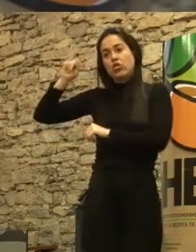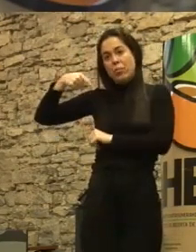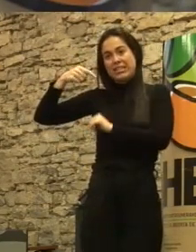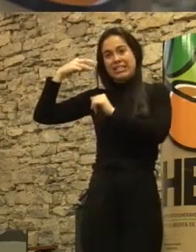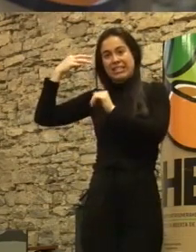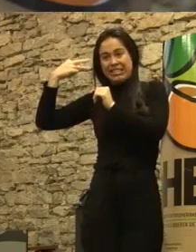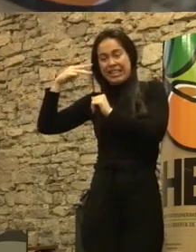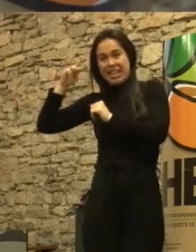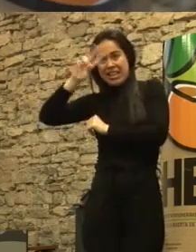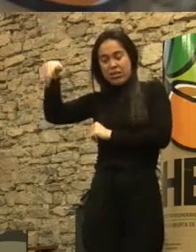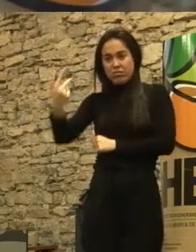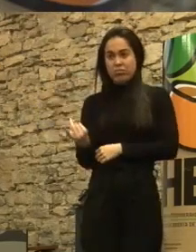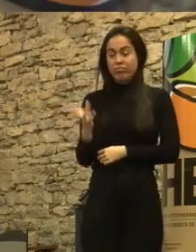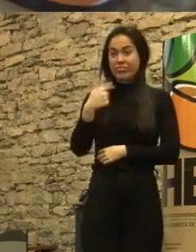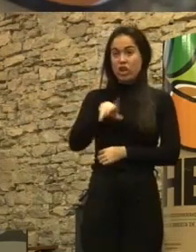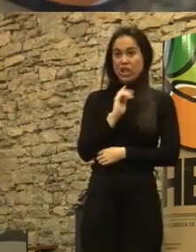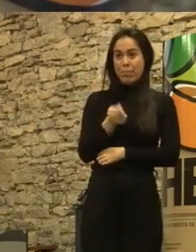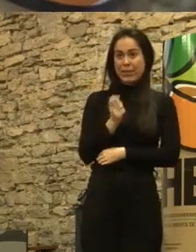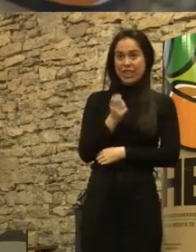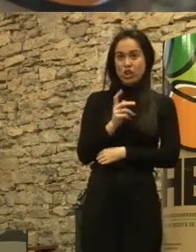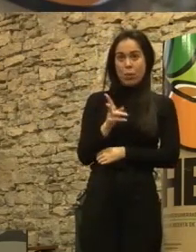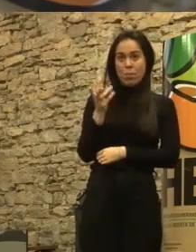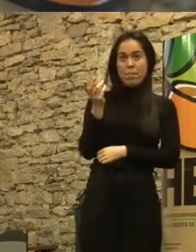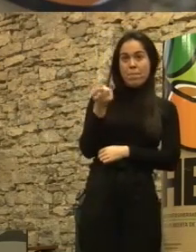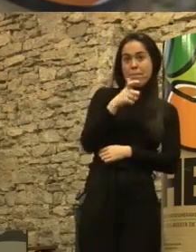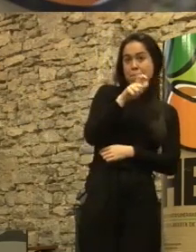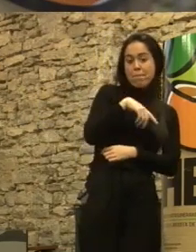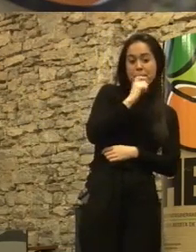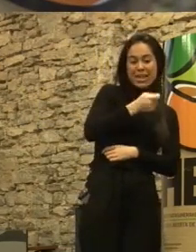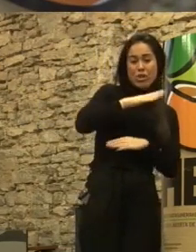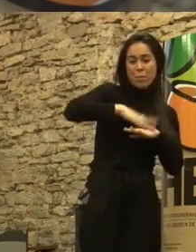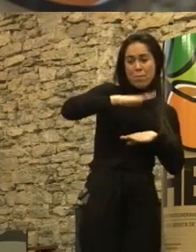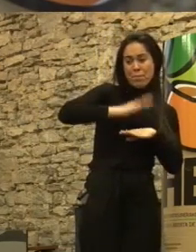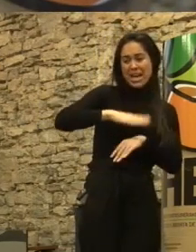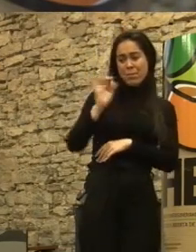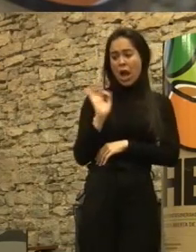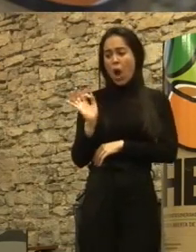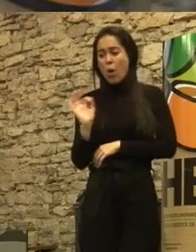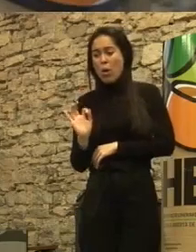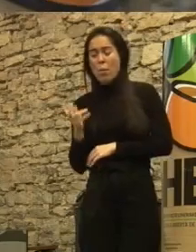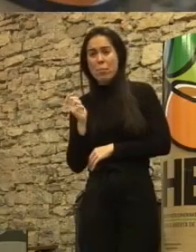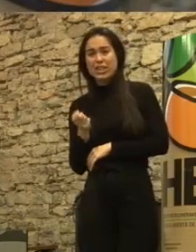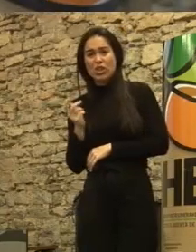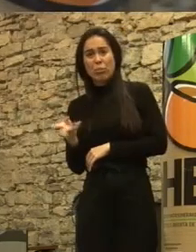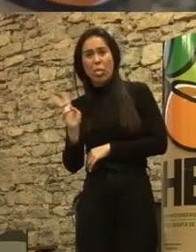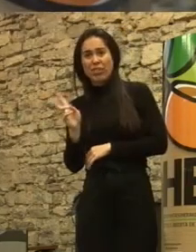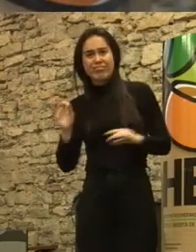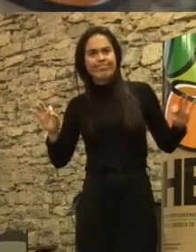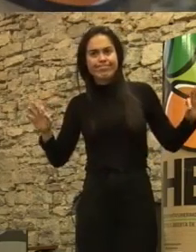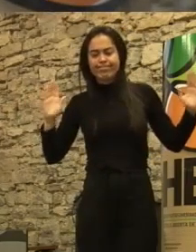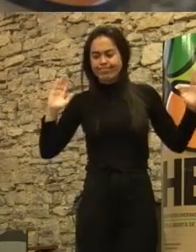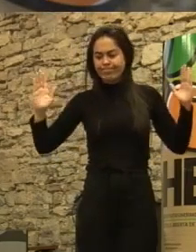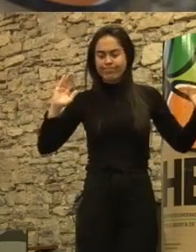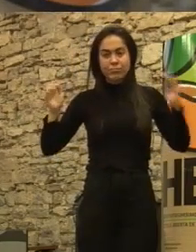las grandes pensiones que tenemos para viudas o para las pensiones mínimas. Queremos también garantizar, y esto